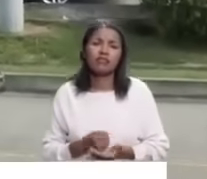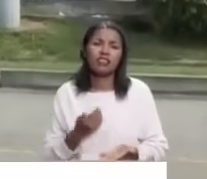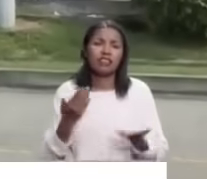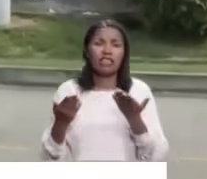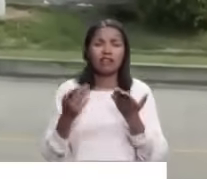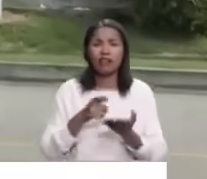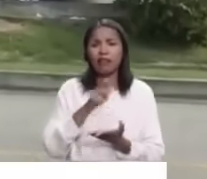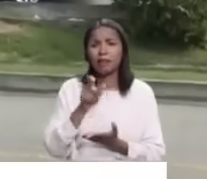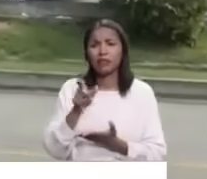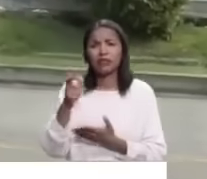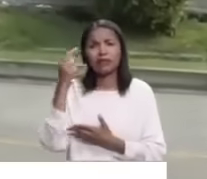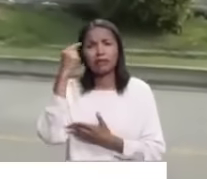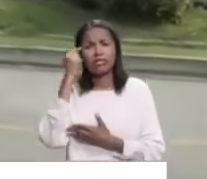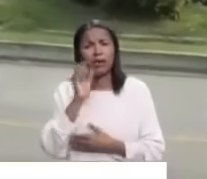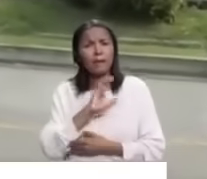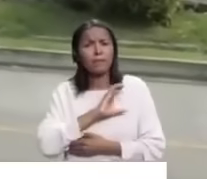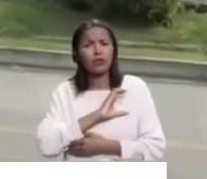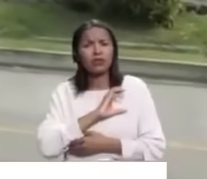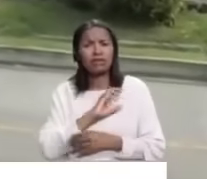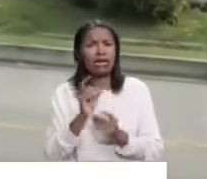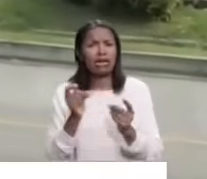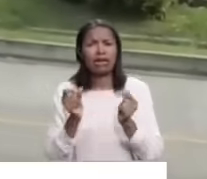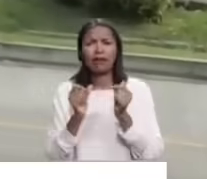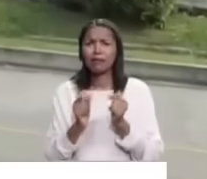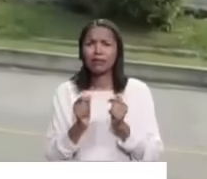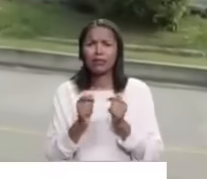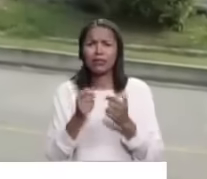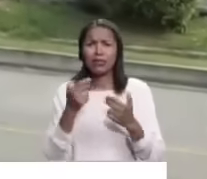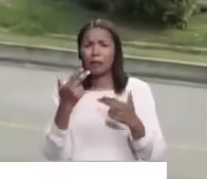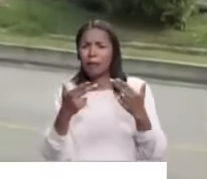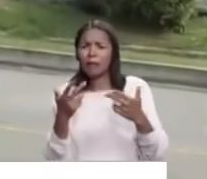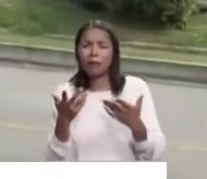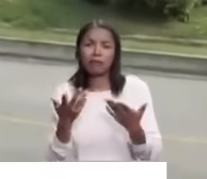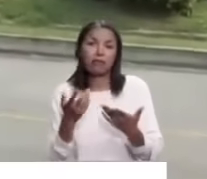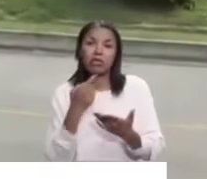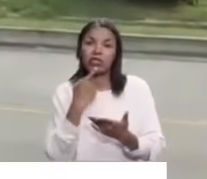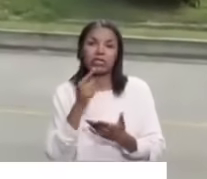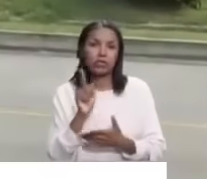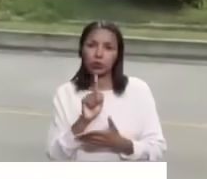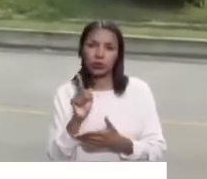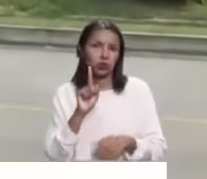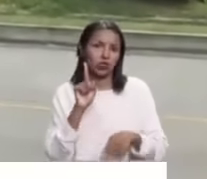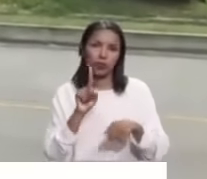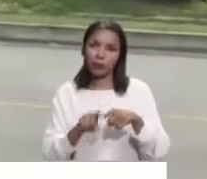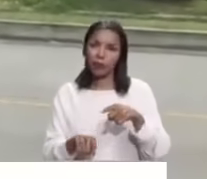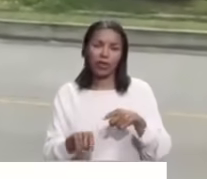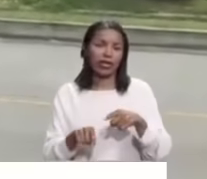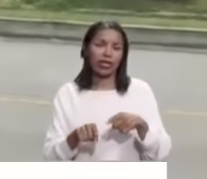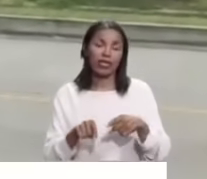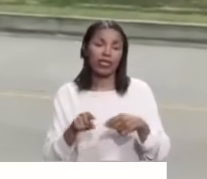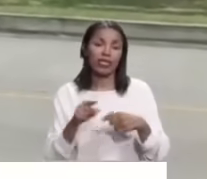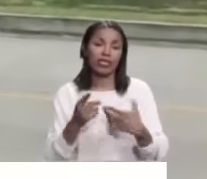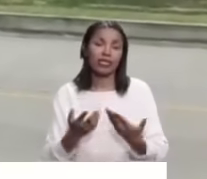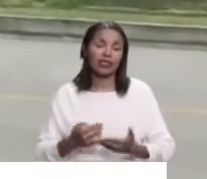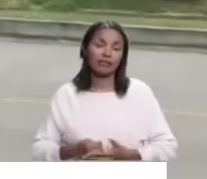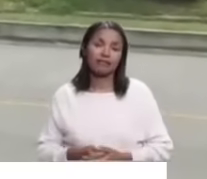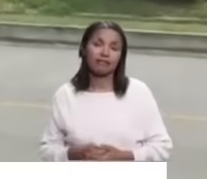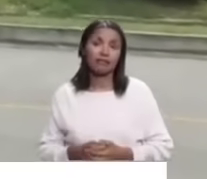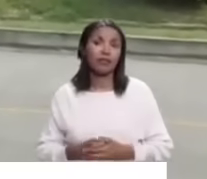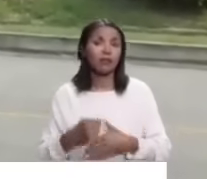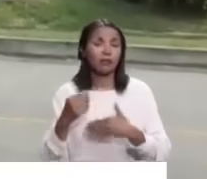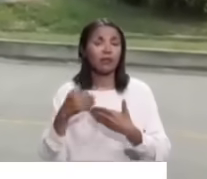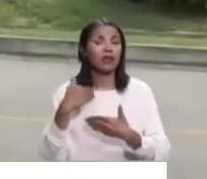y de una vez por todas agarran... Hay que tener en cuenta también que todo este procedimiento